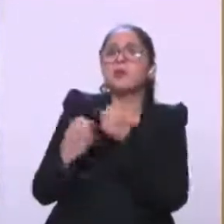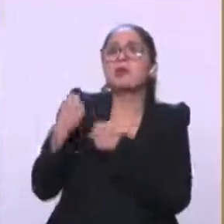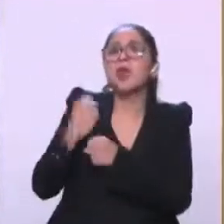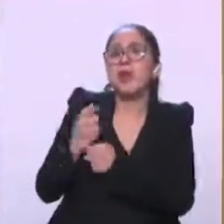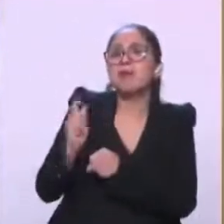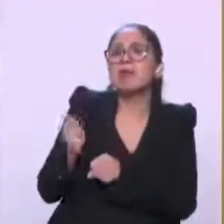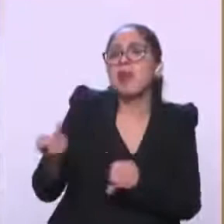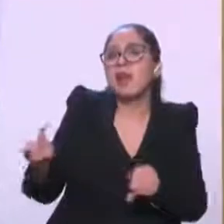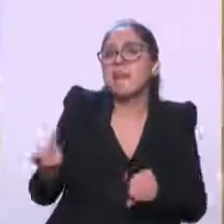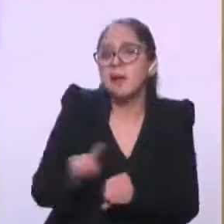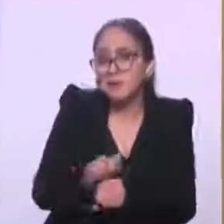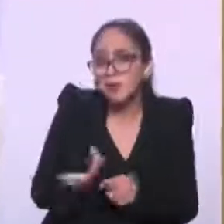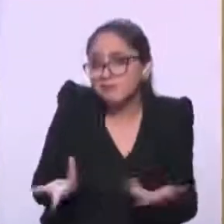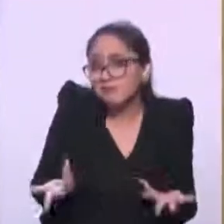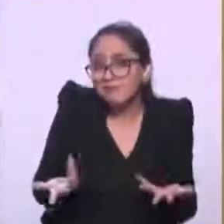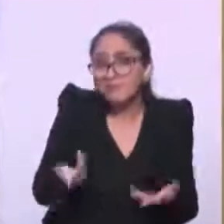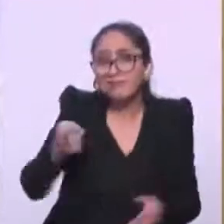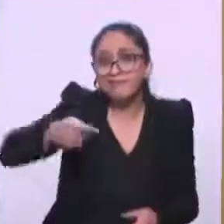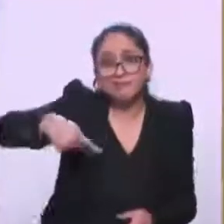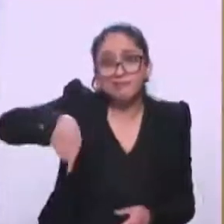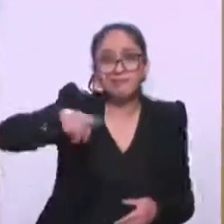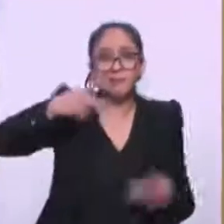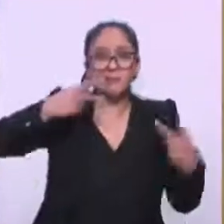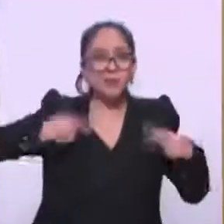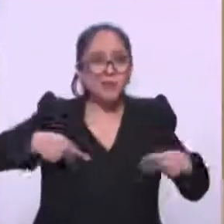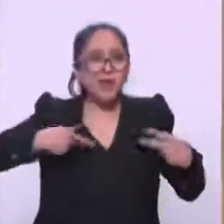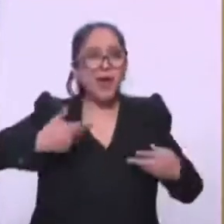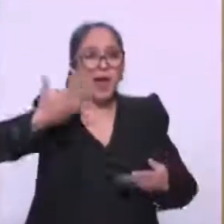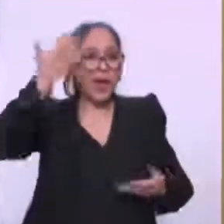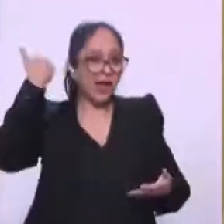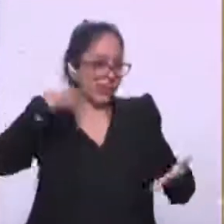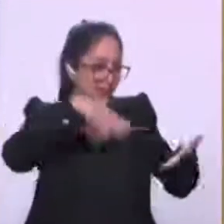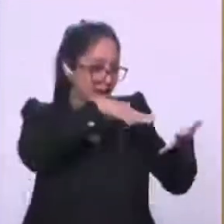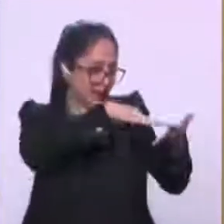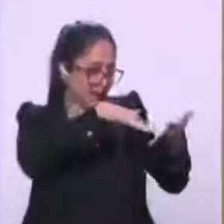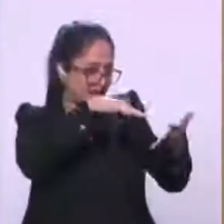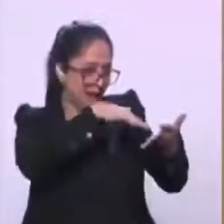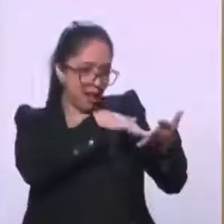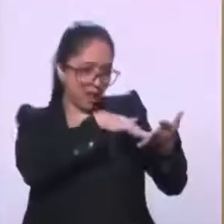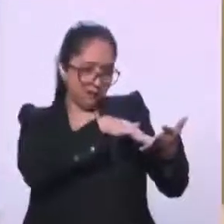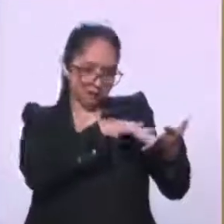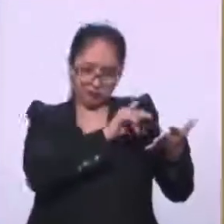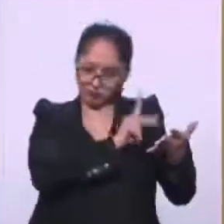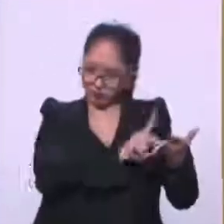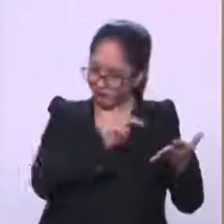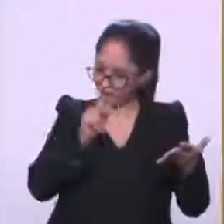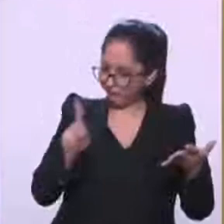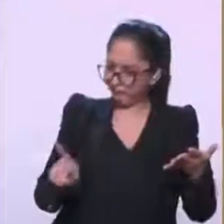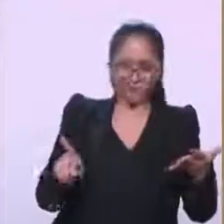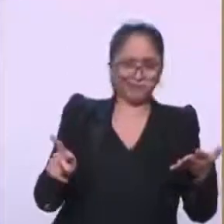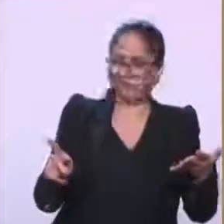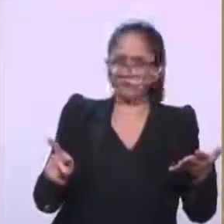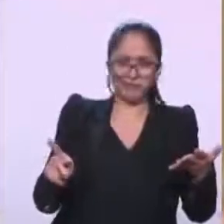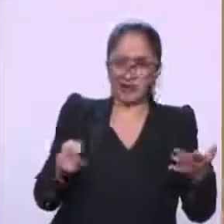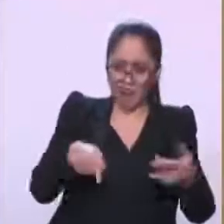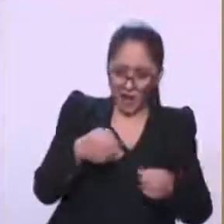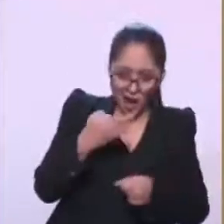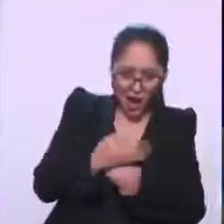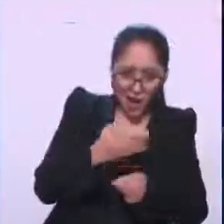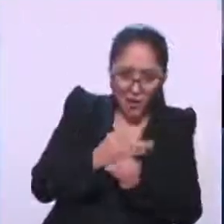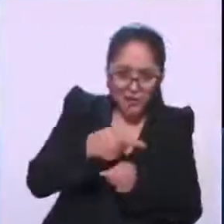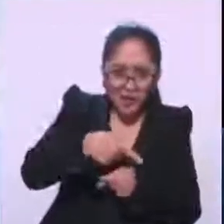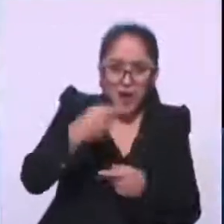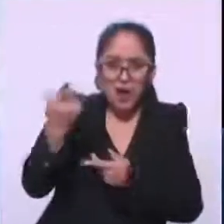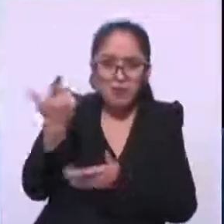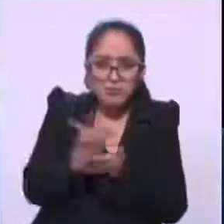Y no corresponde con lo que se supone que estaba midiendo. No me remito a estas, me remito a lo que ya pasó. Claro. Les